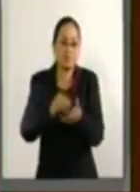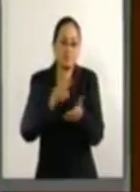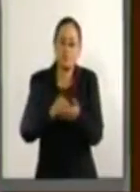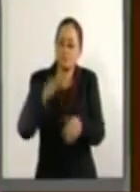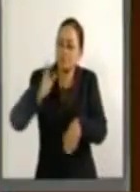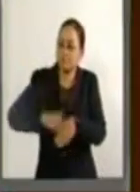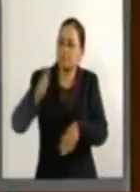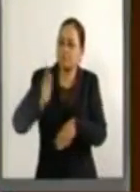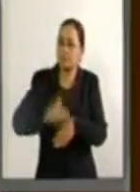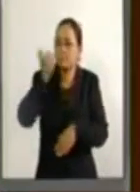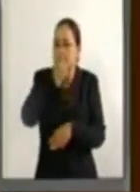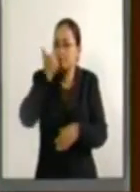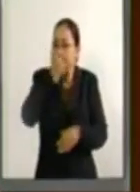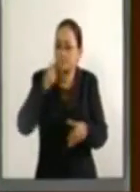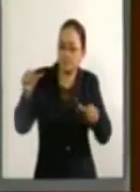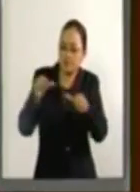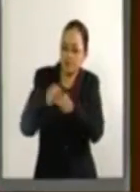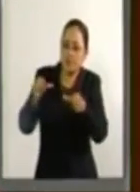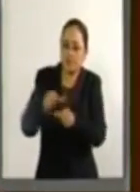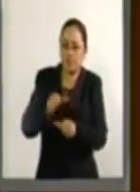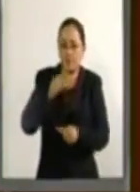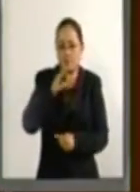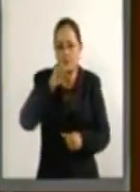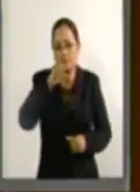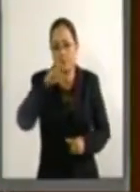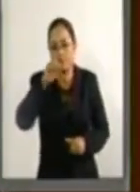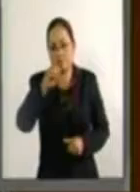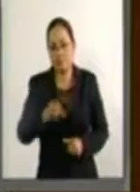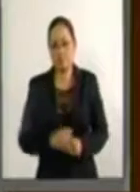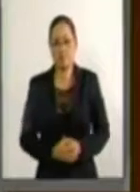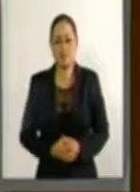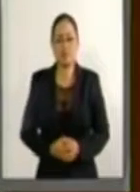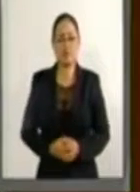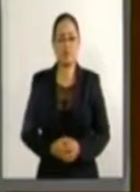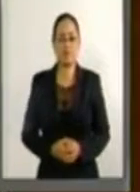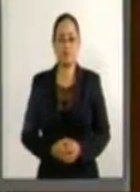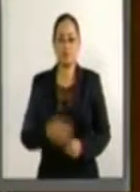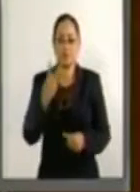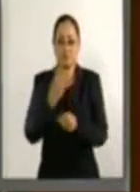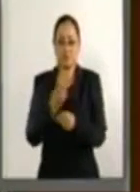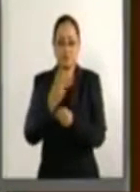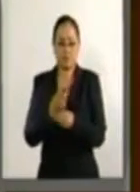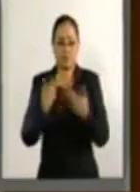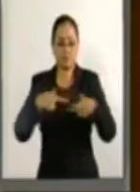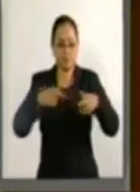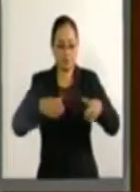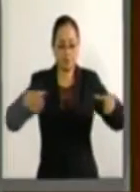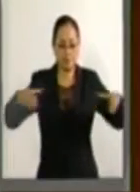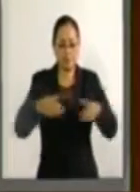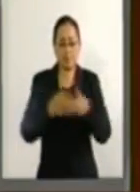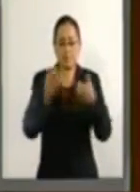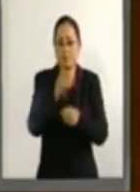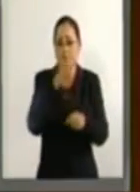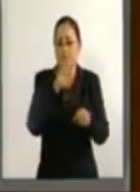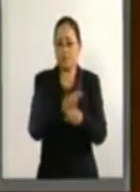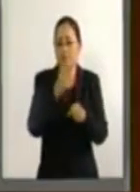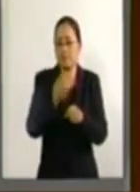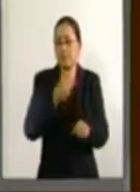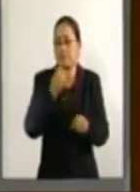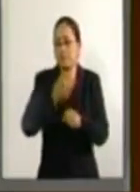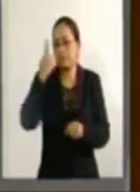los estudiantes a través de este programa FOBESI. Al ser la segunda representación más grande en el Congreso Federal, la oportunidad